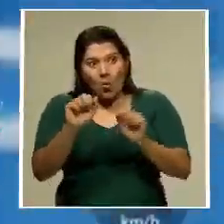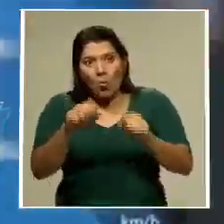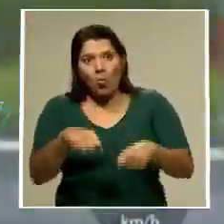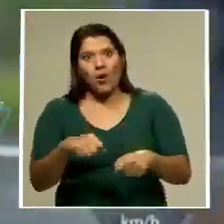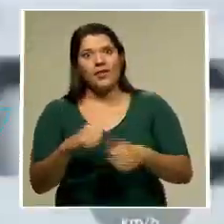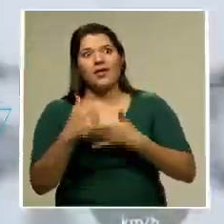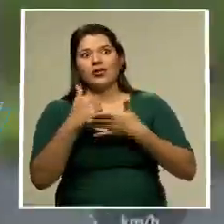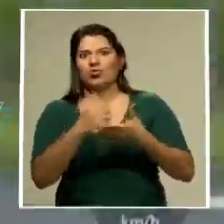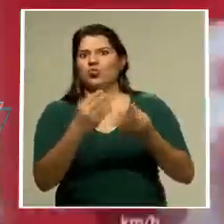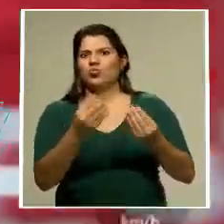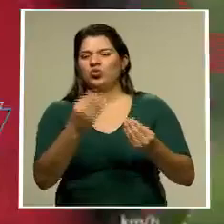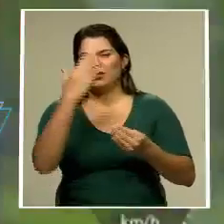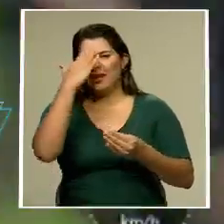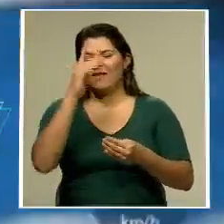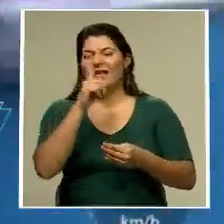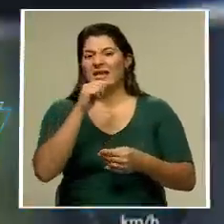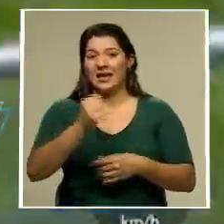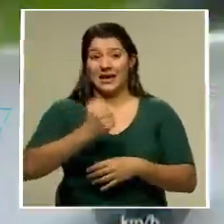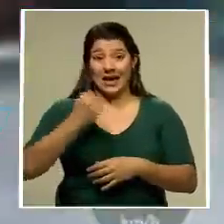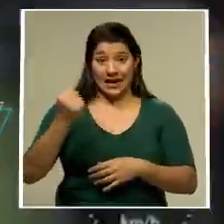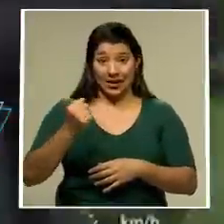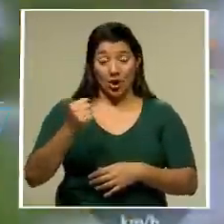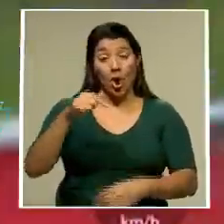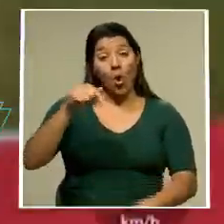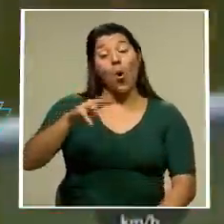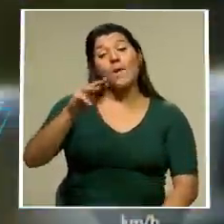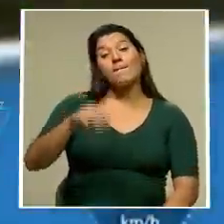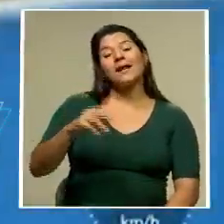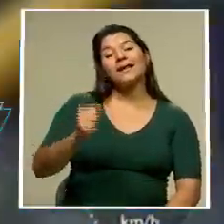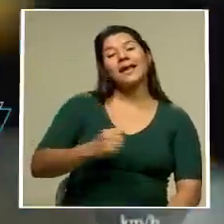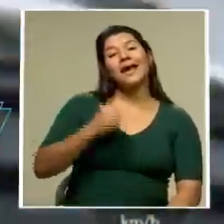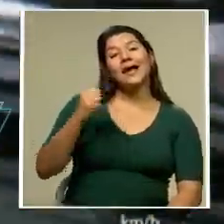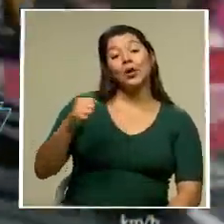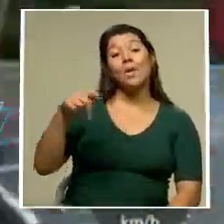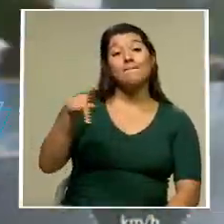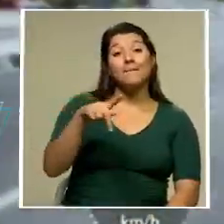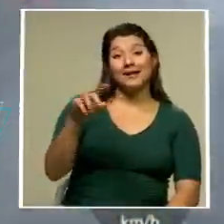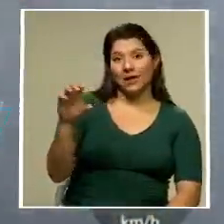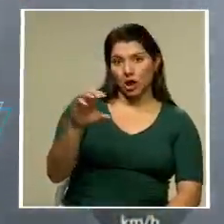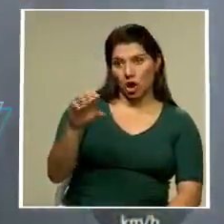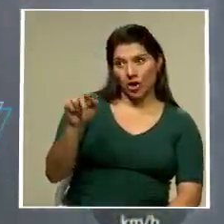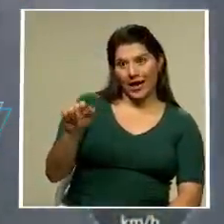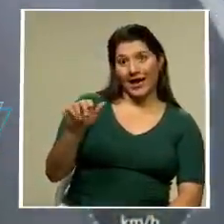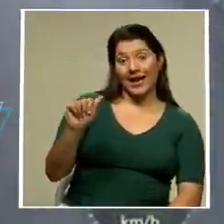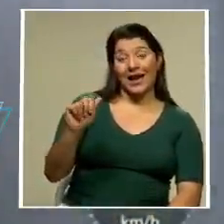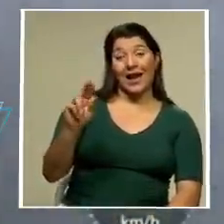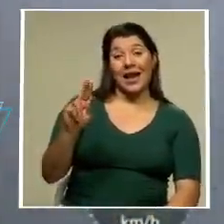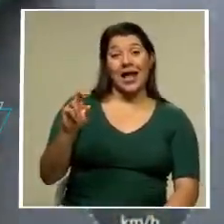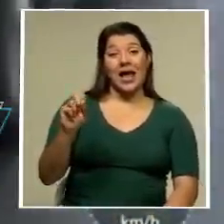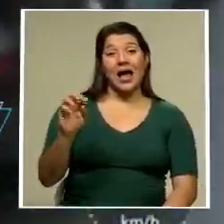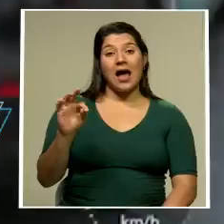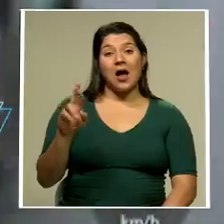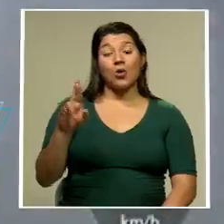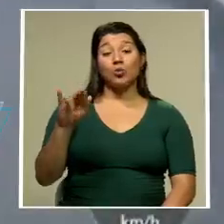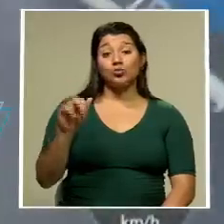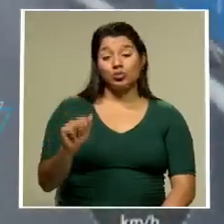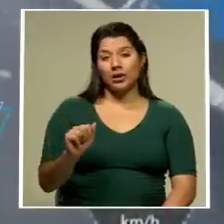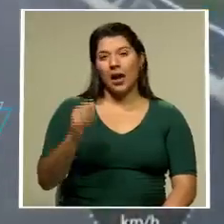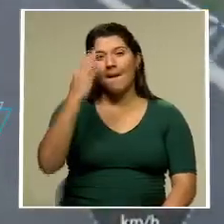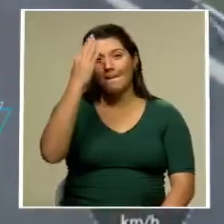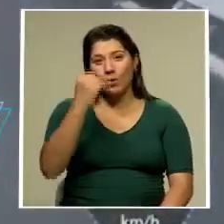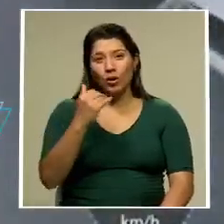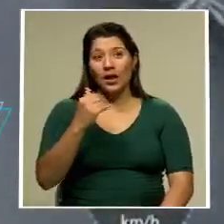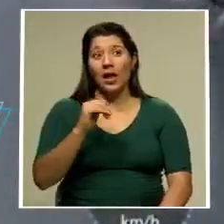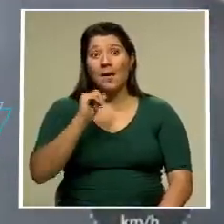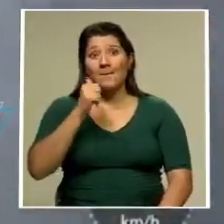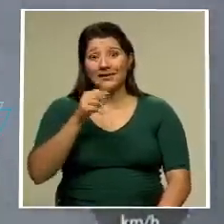mundo. Este martes ganó el austriaco Patrick Conrad en una etapa de transición, ya que la de este miércoles es una carrera